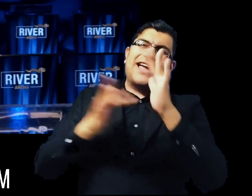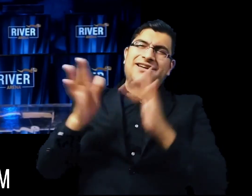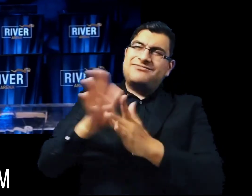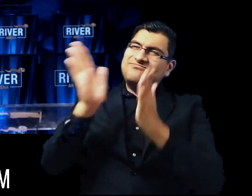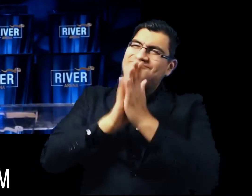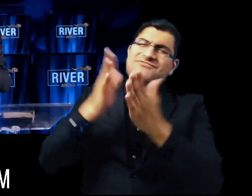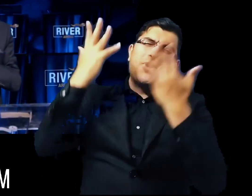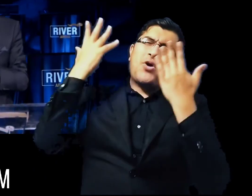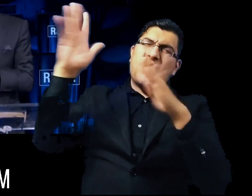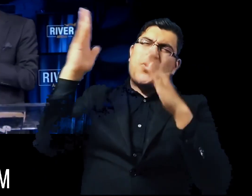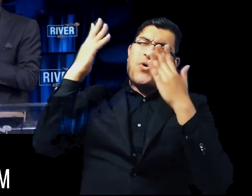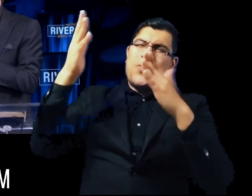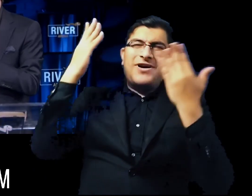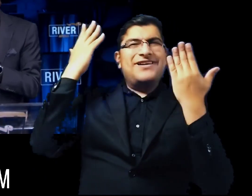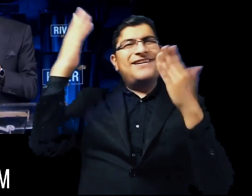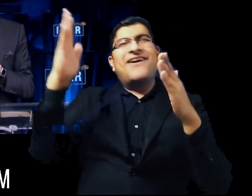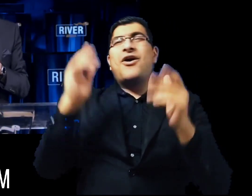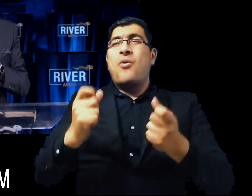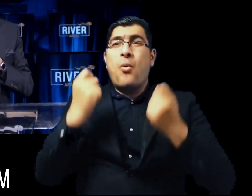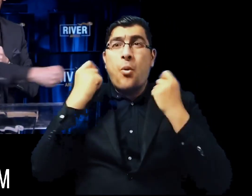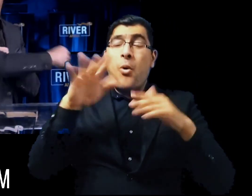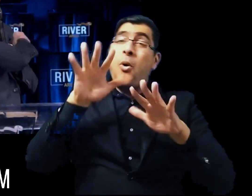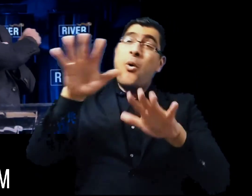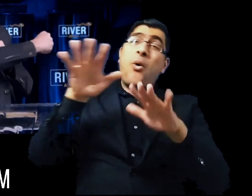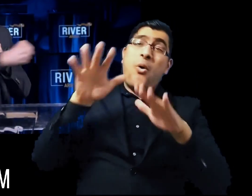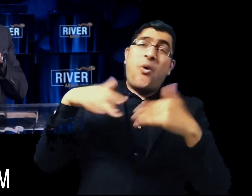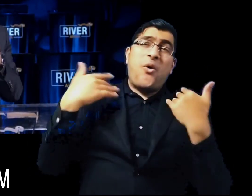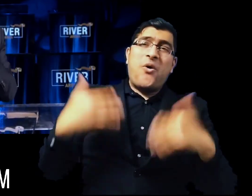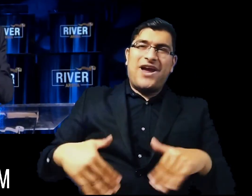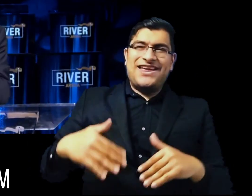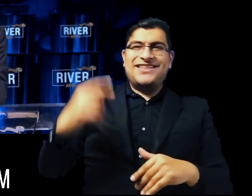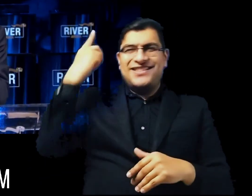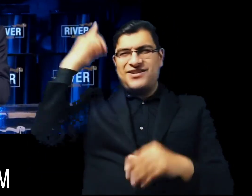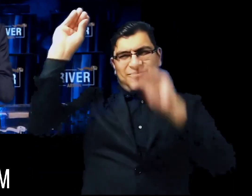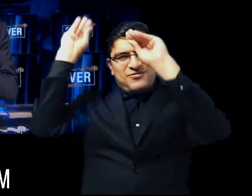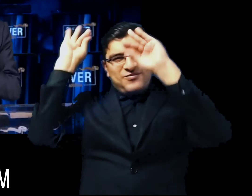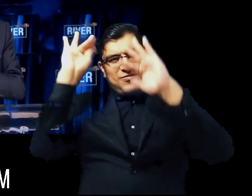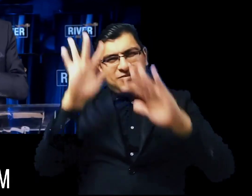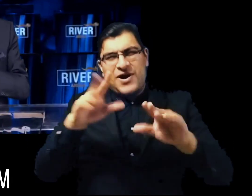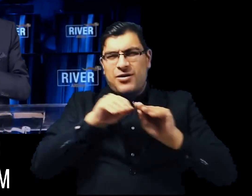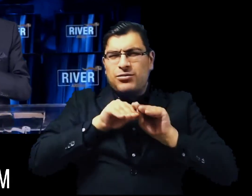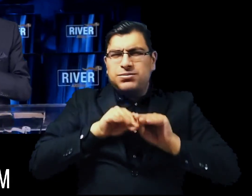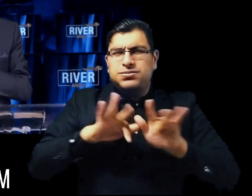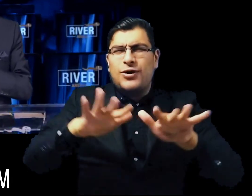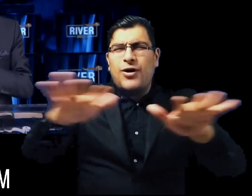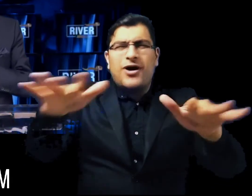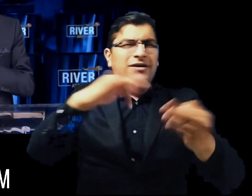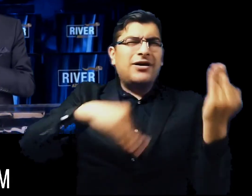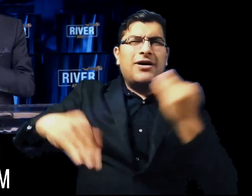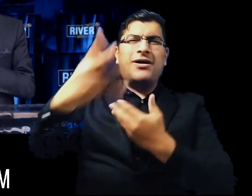¡Aleluya! ¡Wow! Es la gloria del Espíritu llenando todo.